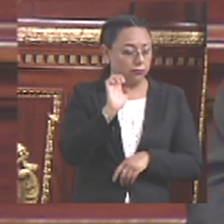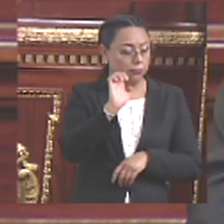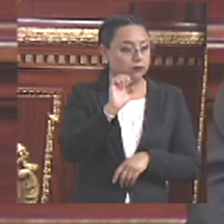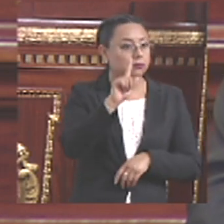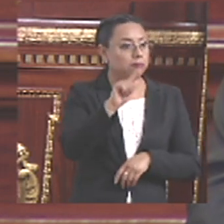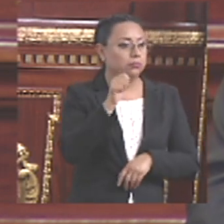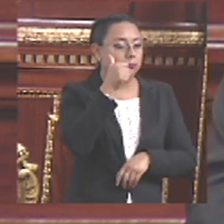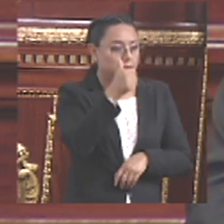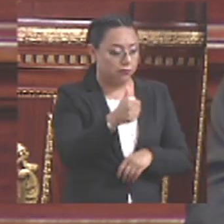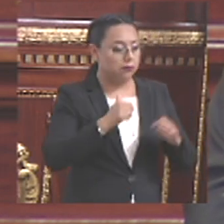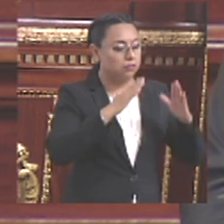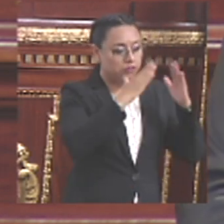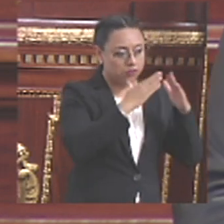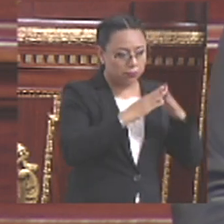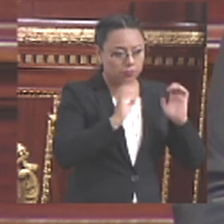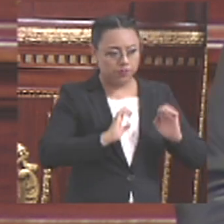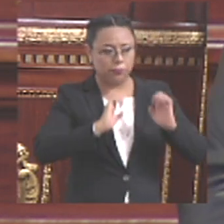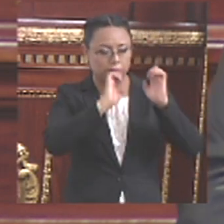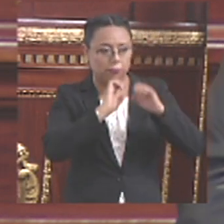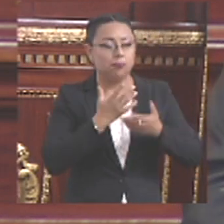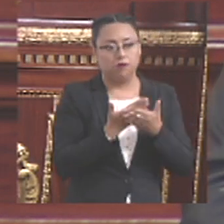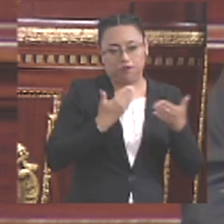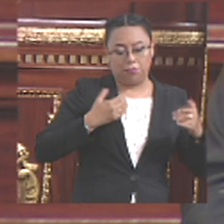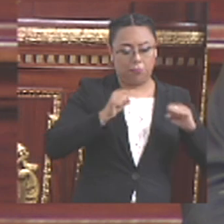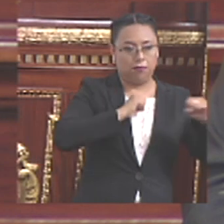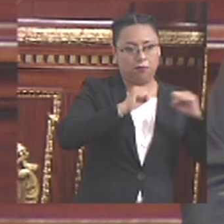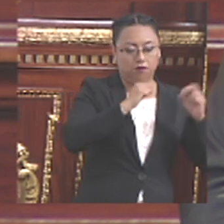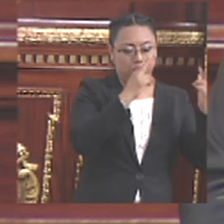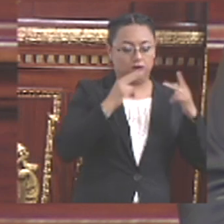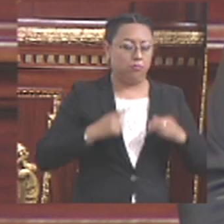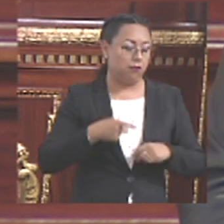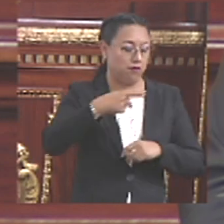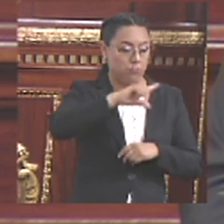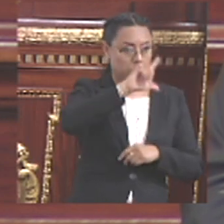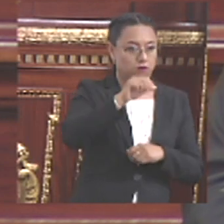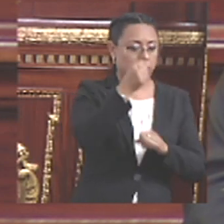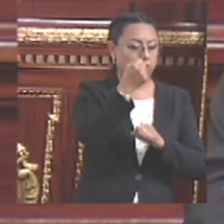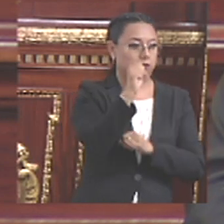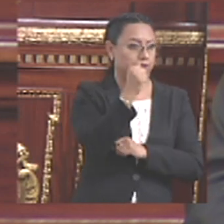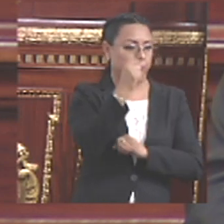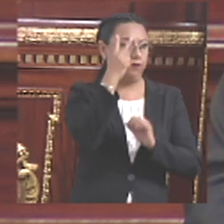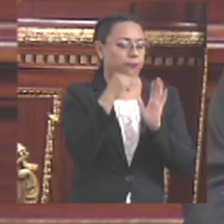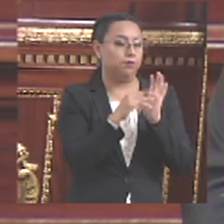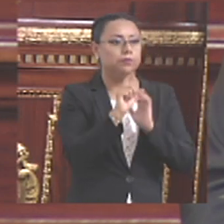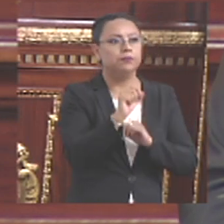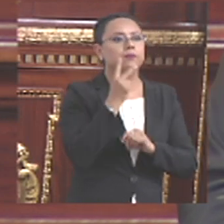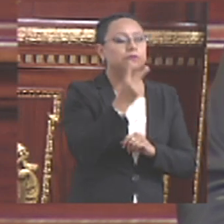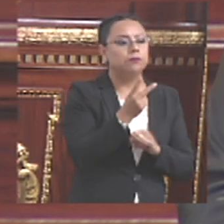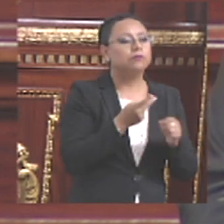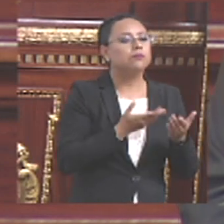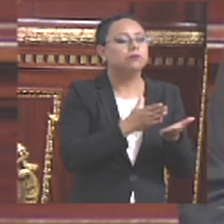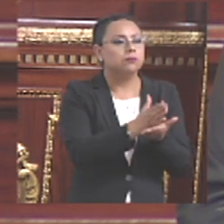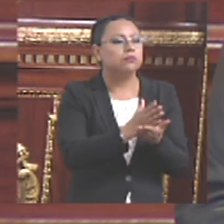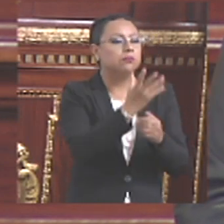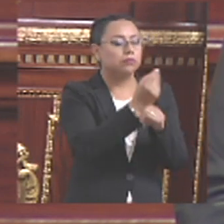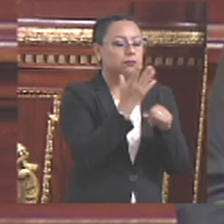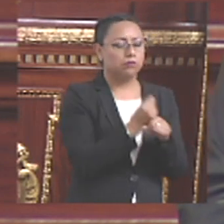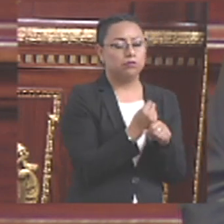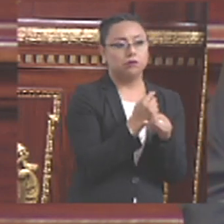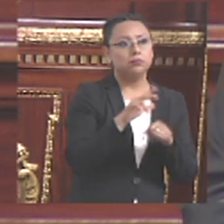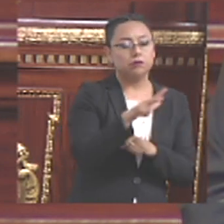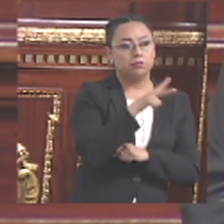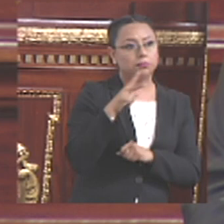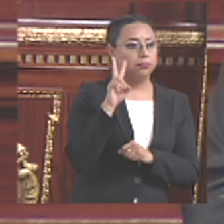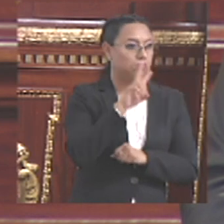26,576 inmuebles afectados por el sismo. Para septiembre del 2022 se habían intervenido 13,945